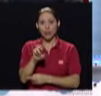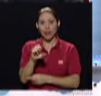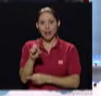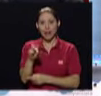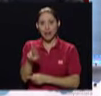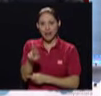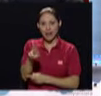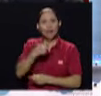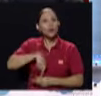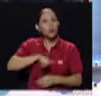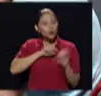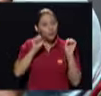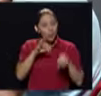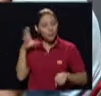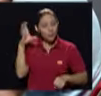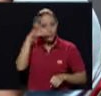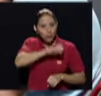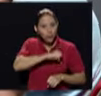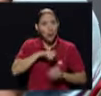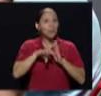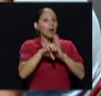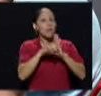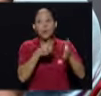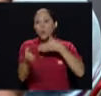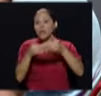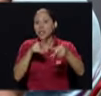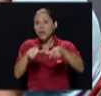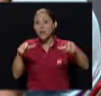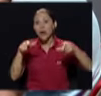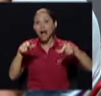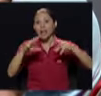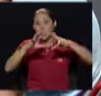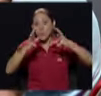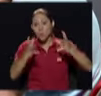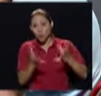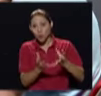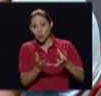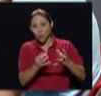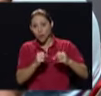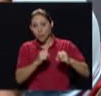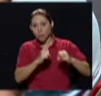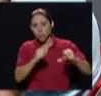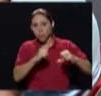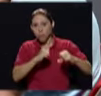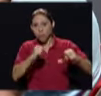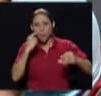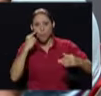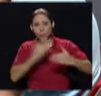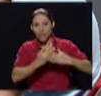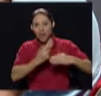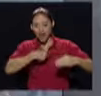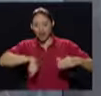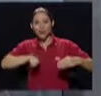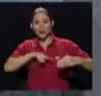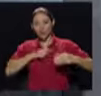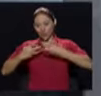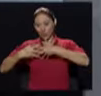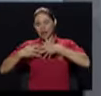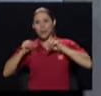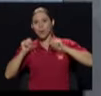eso es algo que nosotros tenemos capacidad de detectar. Cuando se hace cualquier prueba nuclear en cualquier parte del mundo, nuestras redes pueden detectar esas señales y